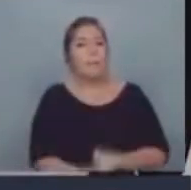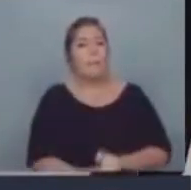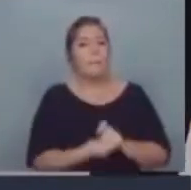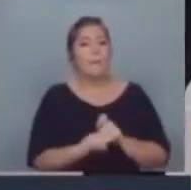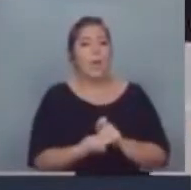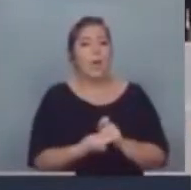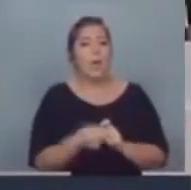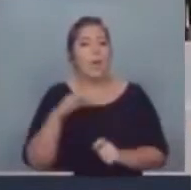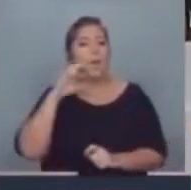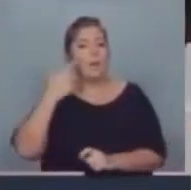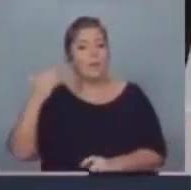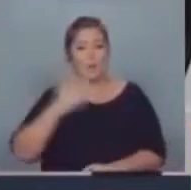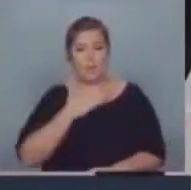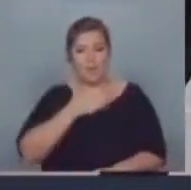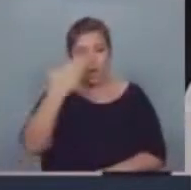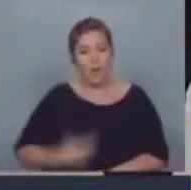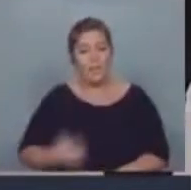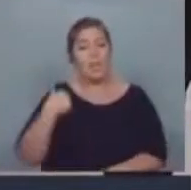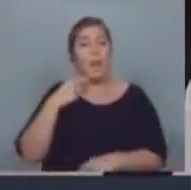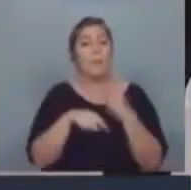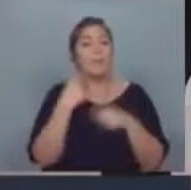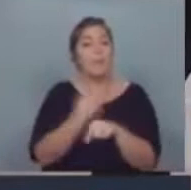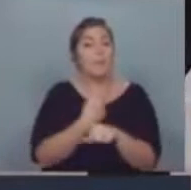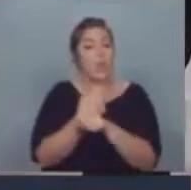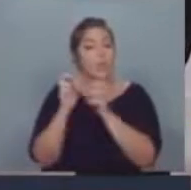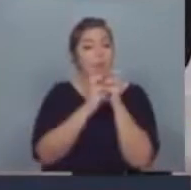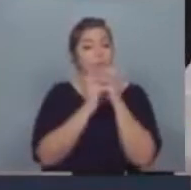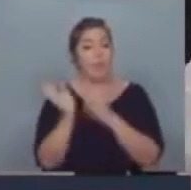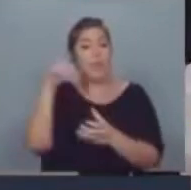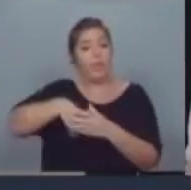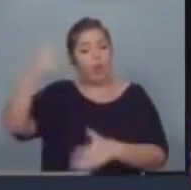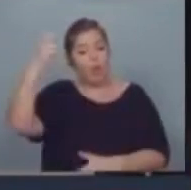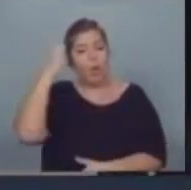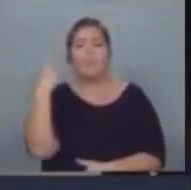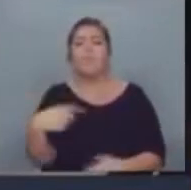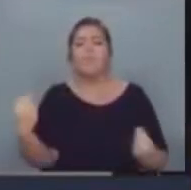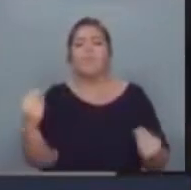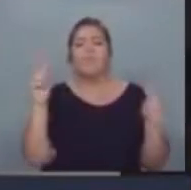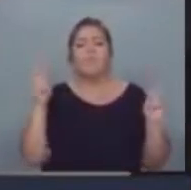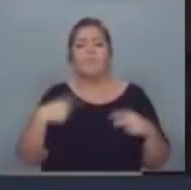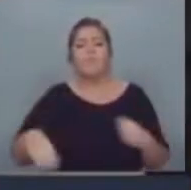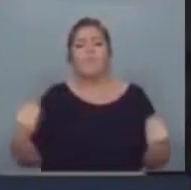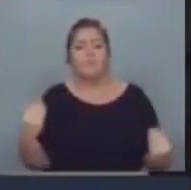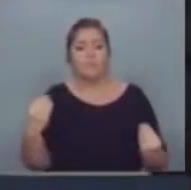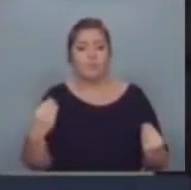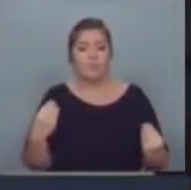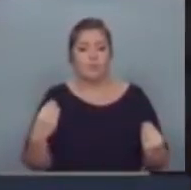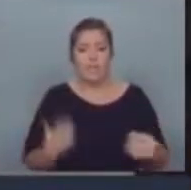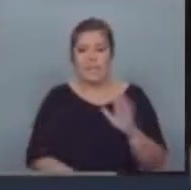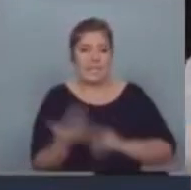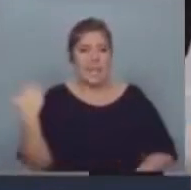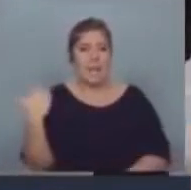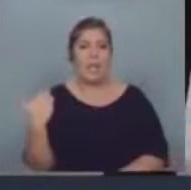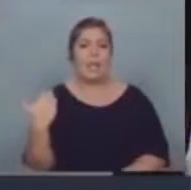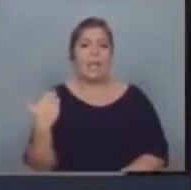bienes personales. Esto en las próximas horas va a estar siendo debatido en el Congreso. ¿De qué se trata? Bueno, eliminar la exención